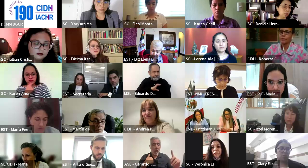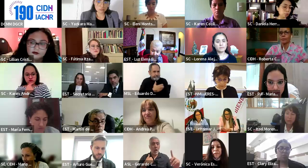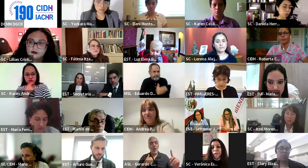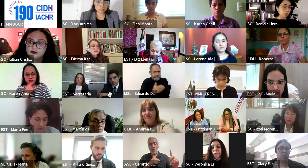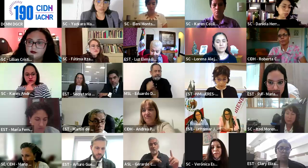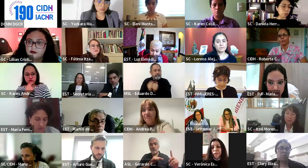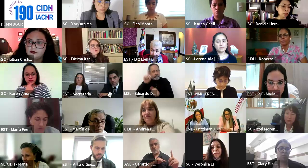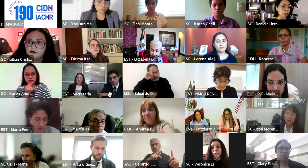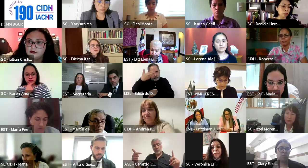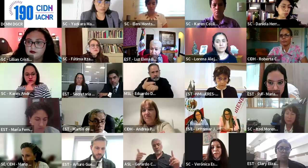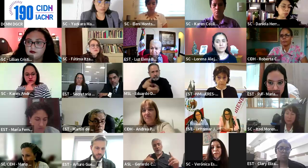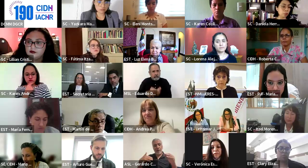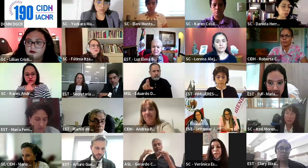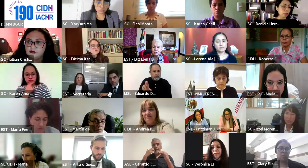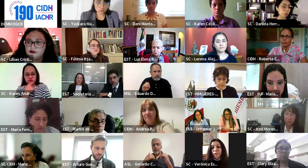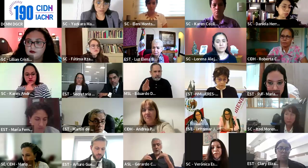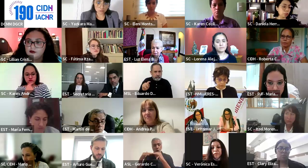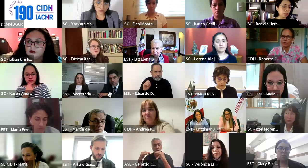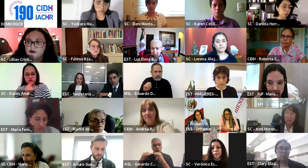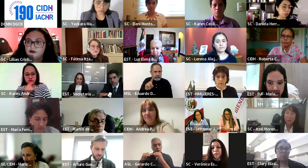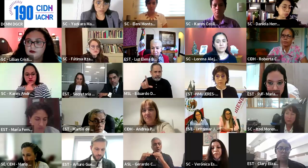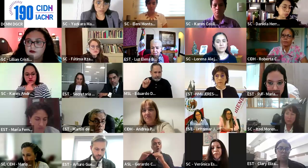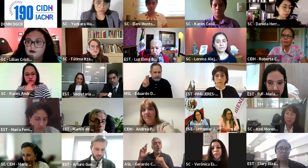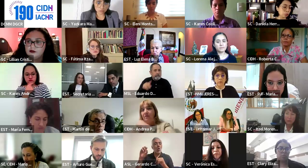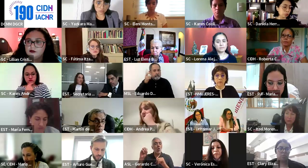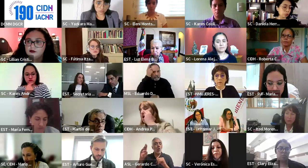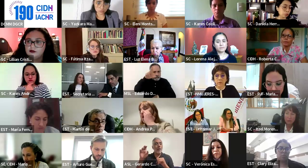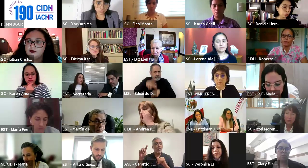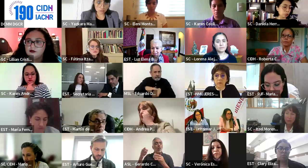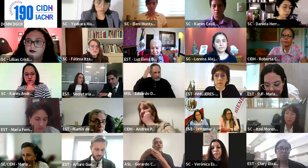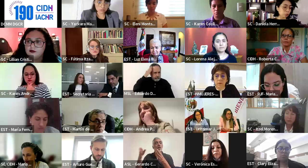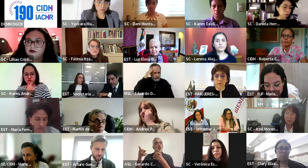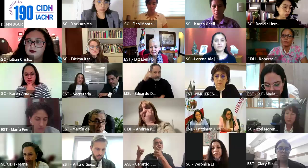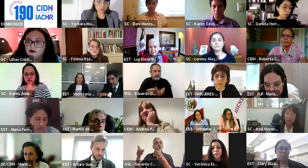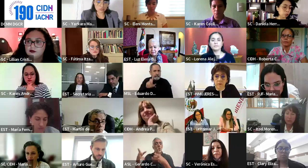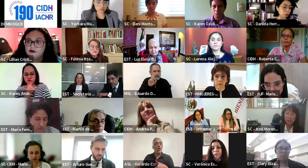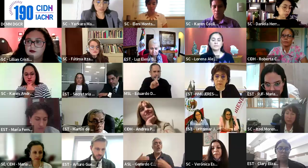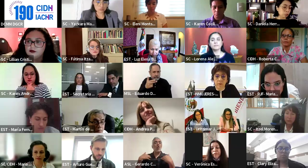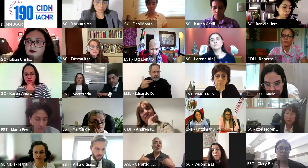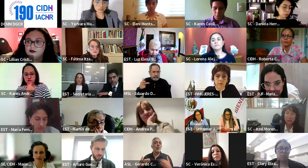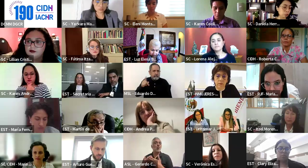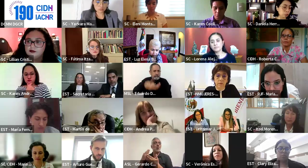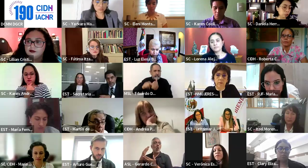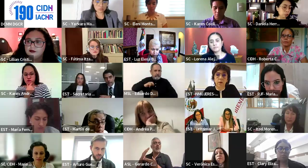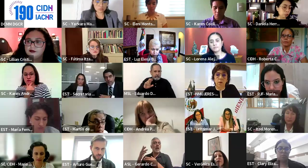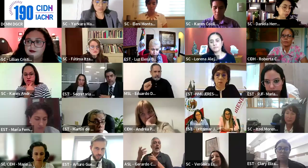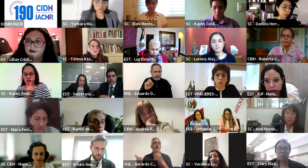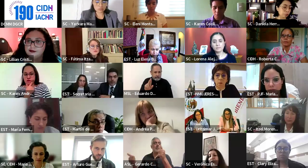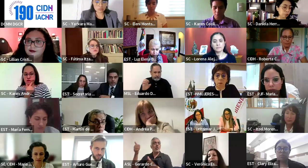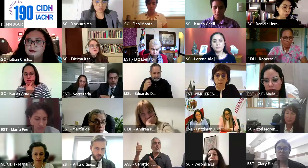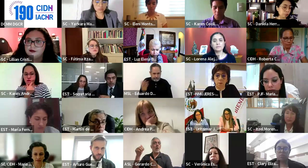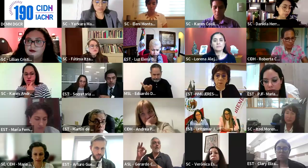el consejero Roberto de León, quien es el director general de Derechos Humanos de la Cancillería Mexicana. Adelante, por